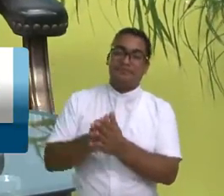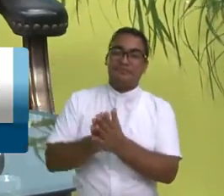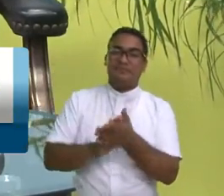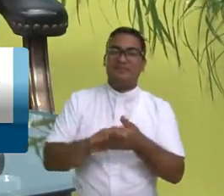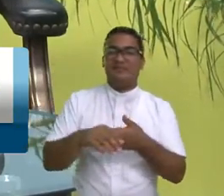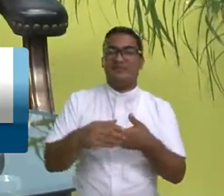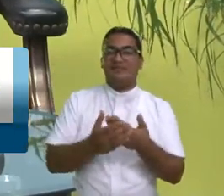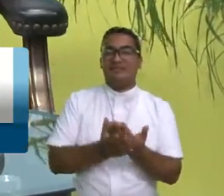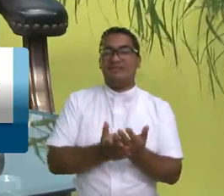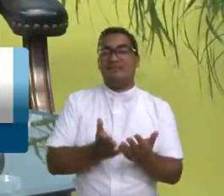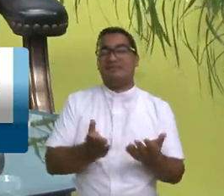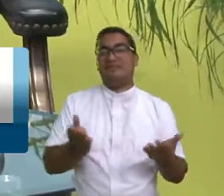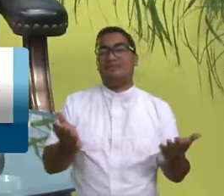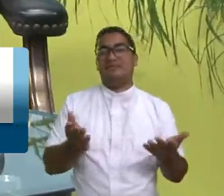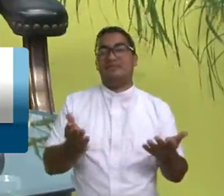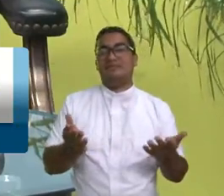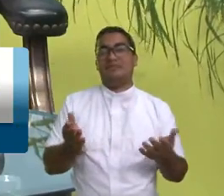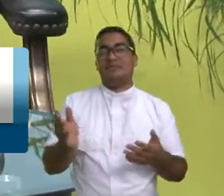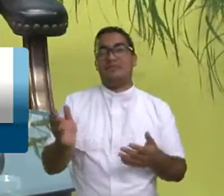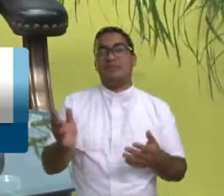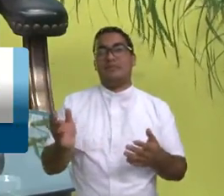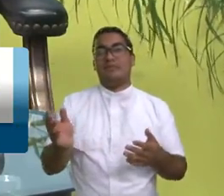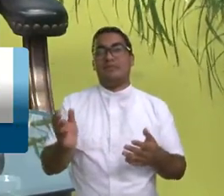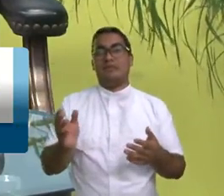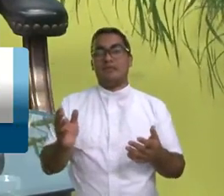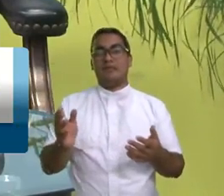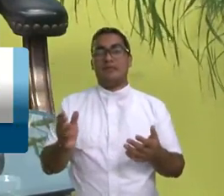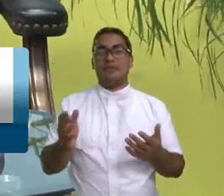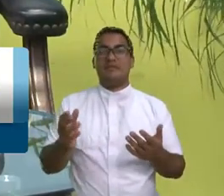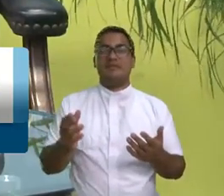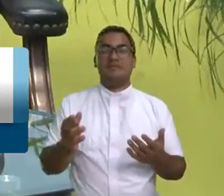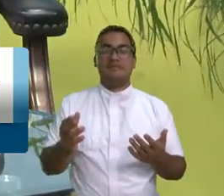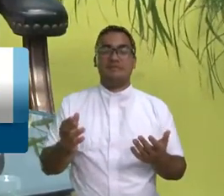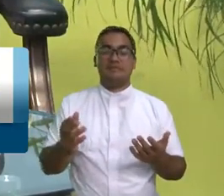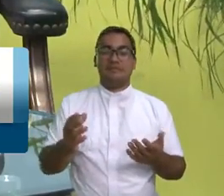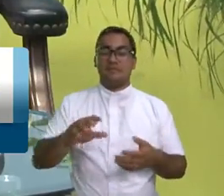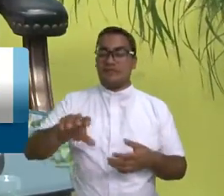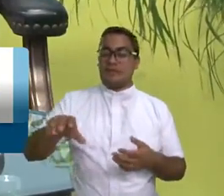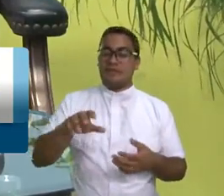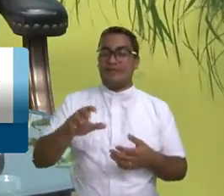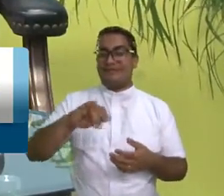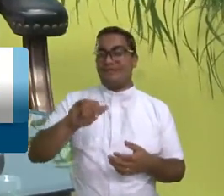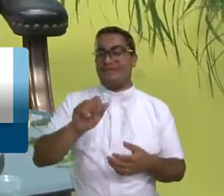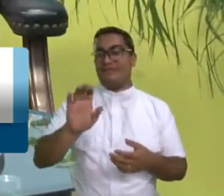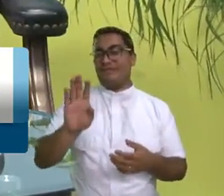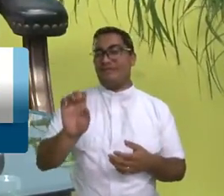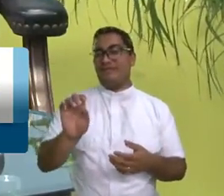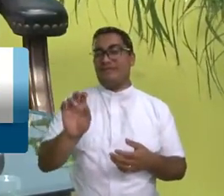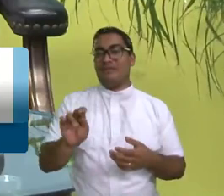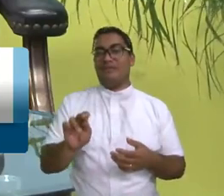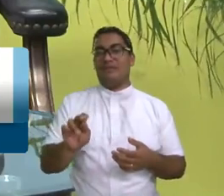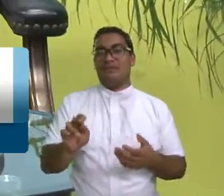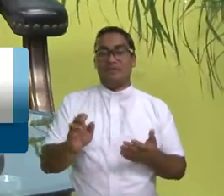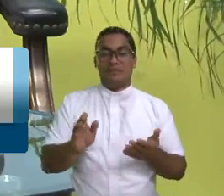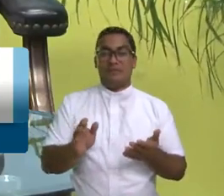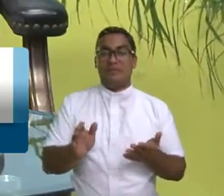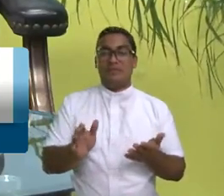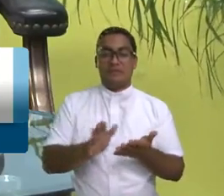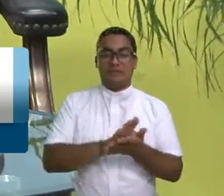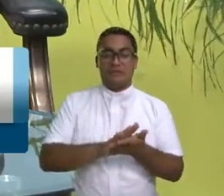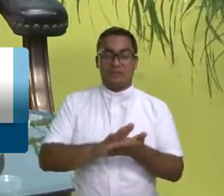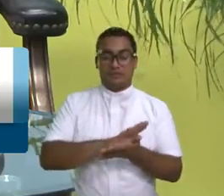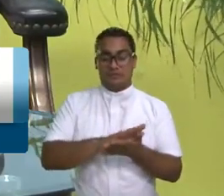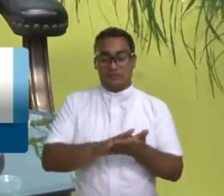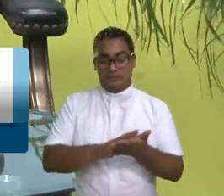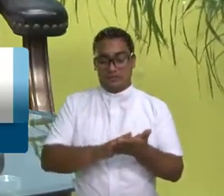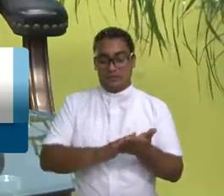para lavarse las manos, el jaboncito de baño, ¿verdad? Y los vamos a impregnar con jabón